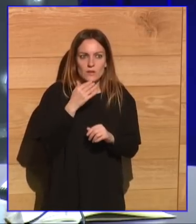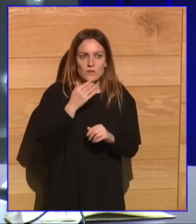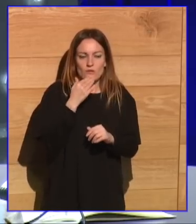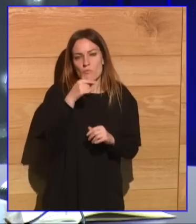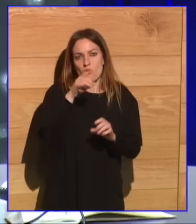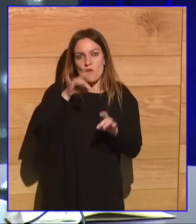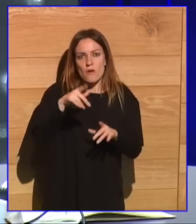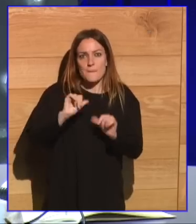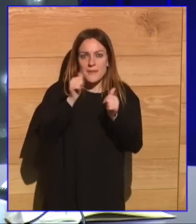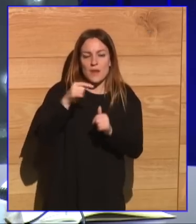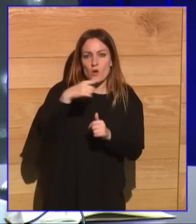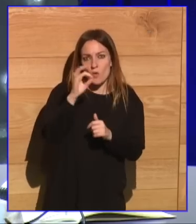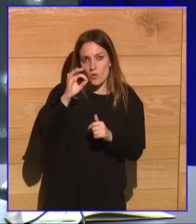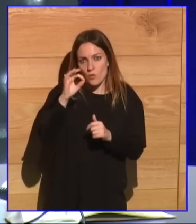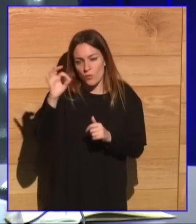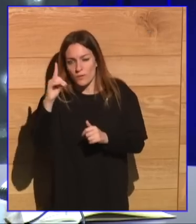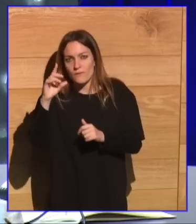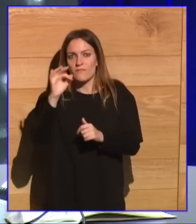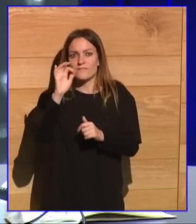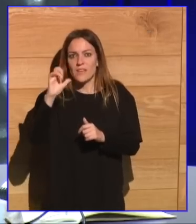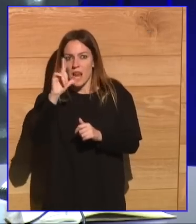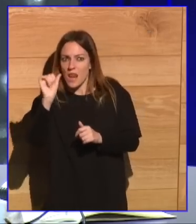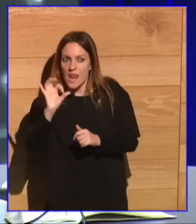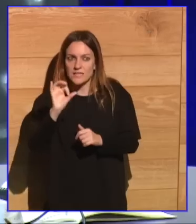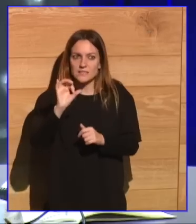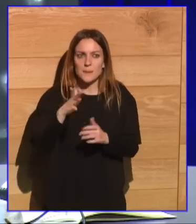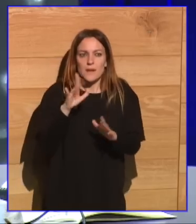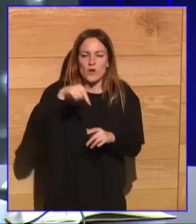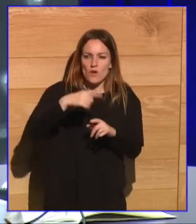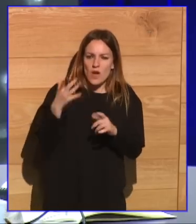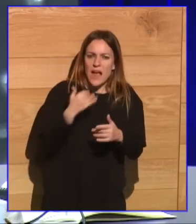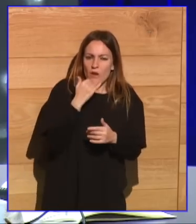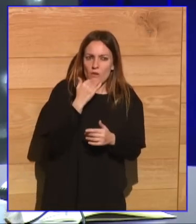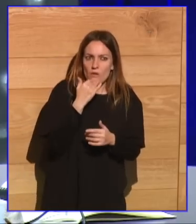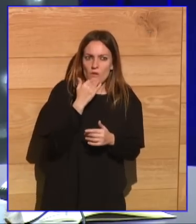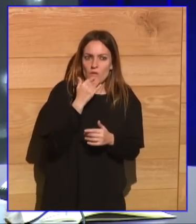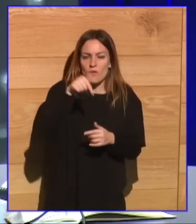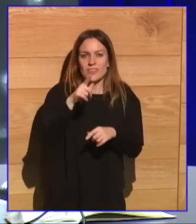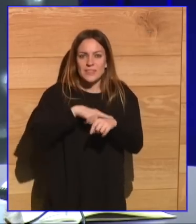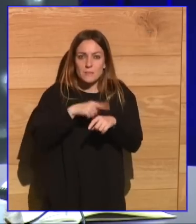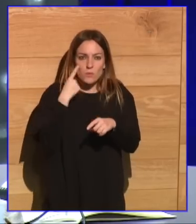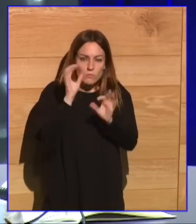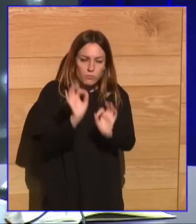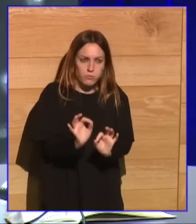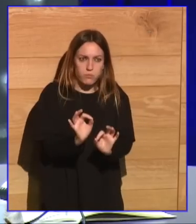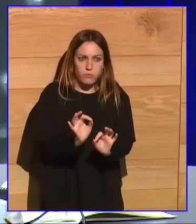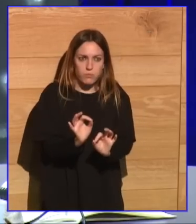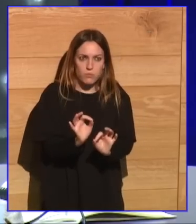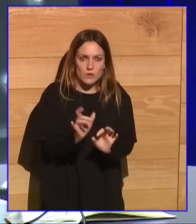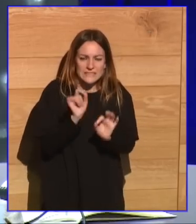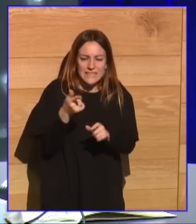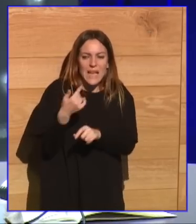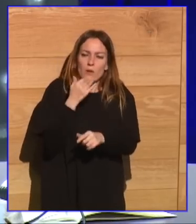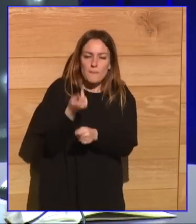a su manera, de una forma distinta, por supuesto, pero que si lo estoy pensando ahora, de hecho, en tiempo real, pero que tiene cierto